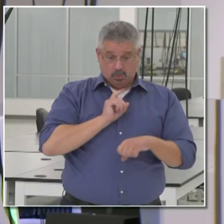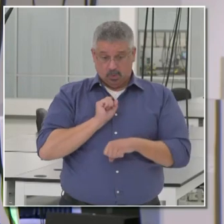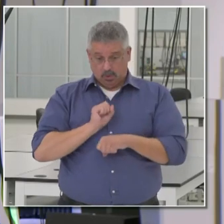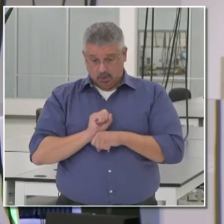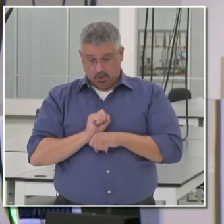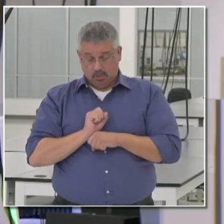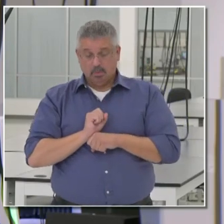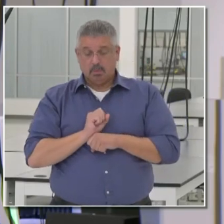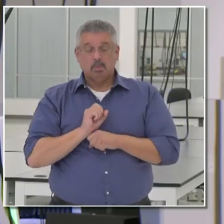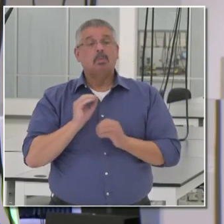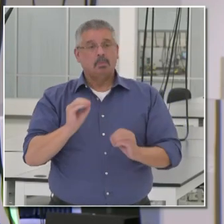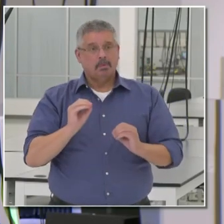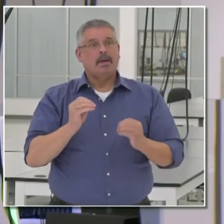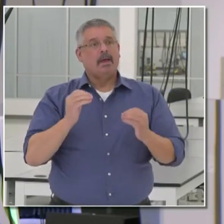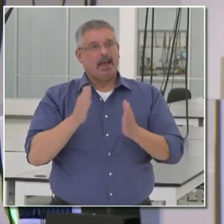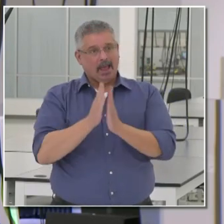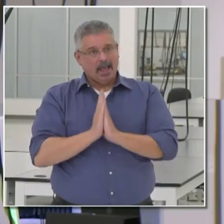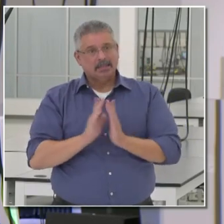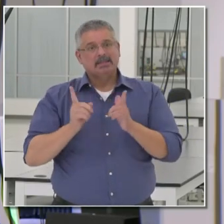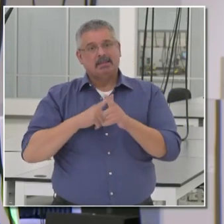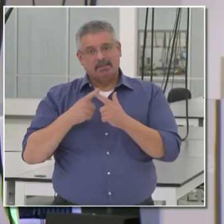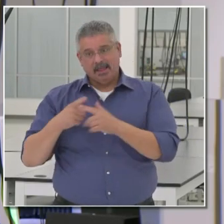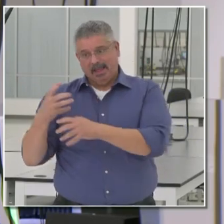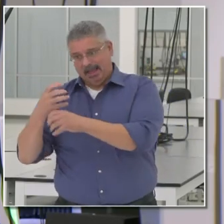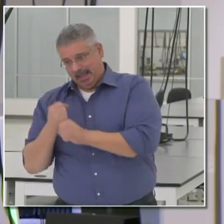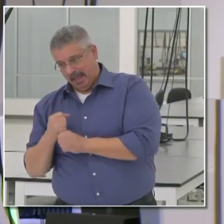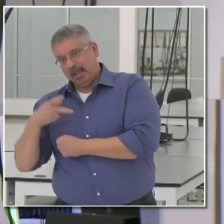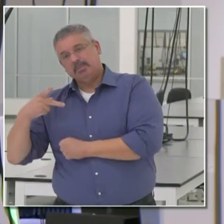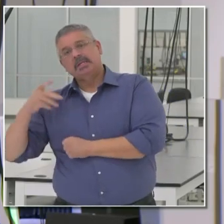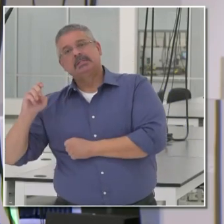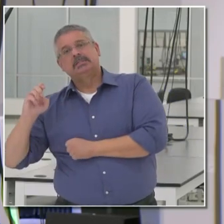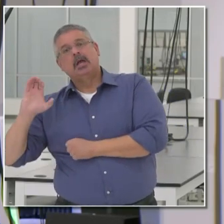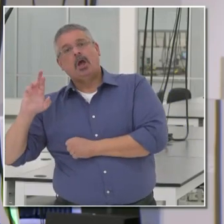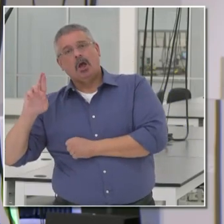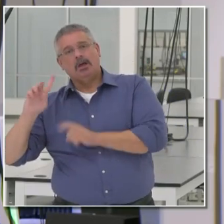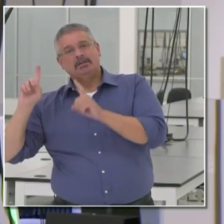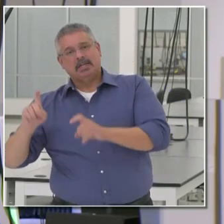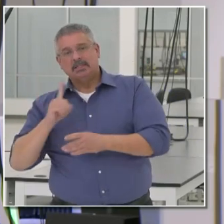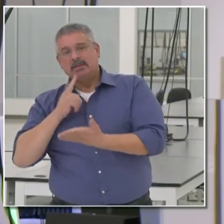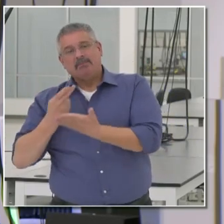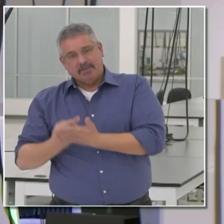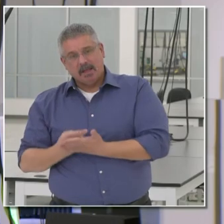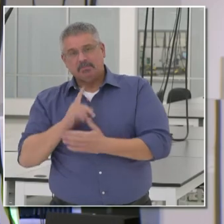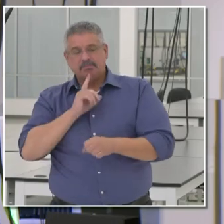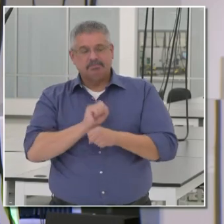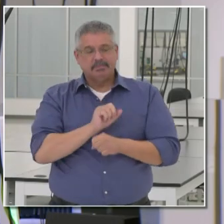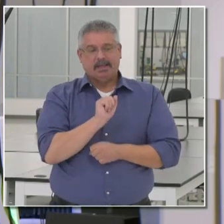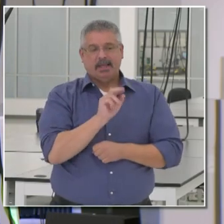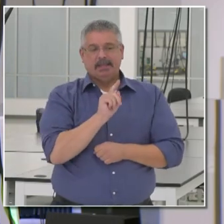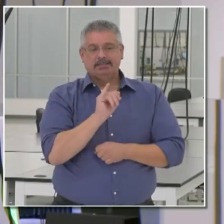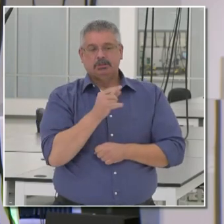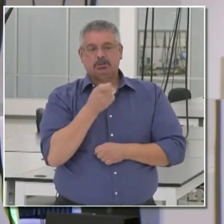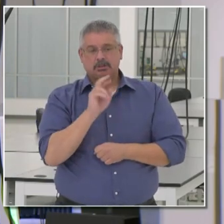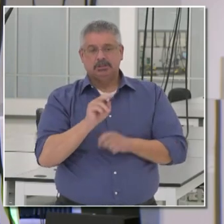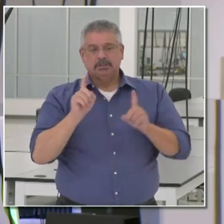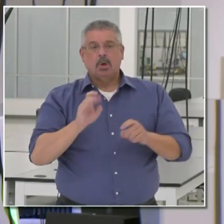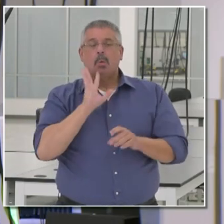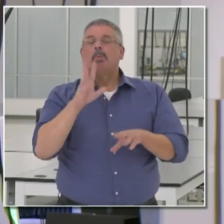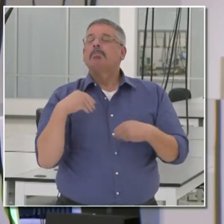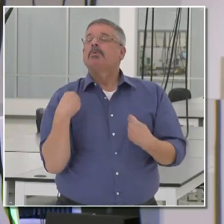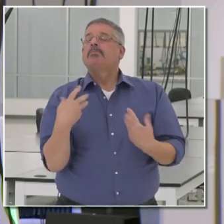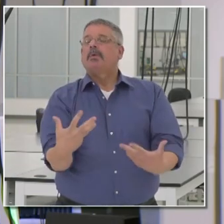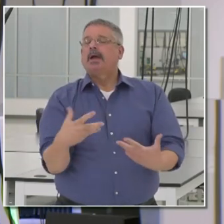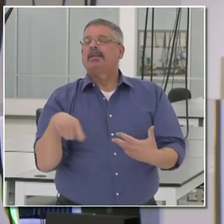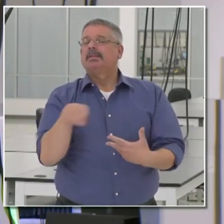resulta positivo uno casi sin excepción se le pide que usted haga la prueba pcr para validar esa prueba de